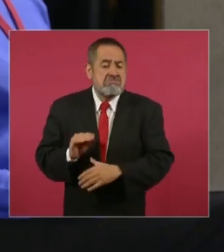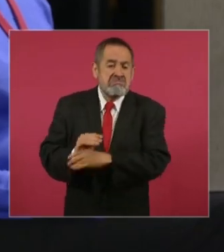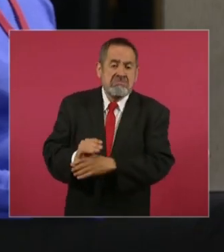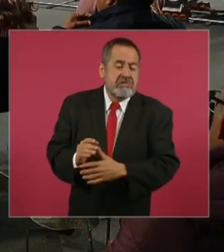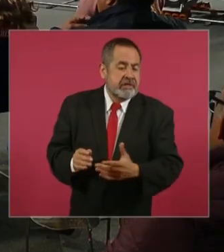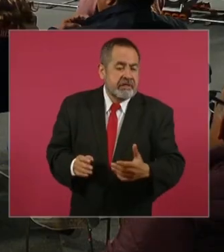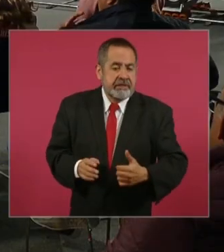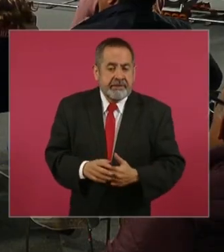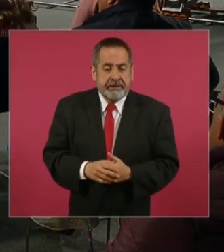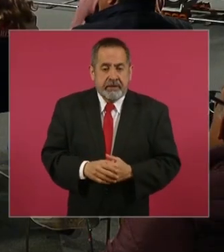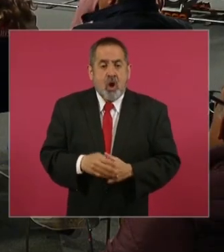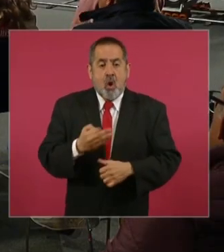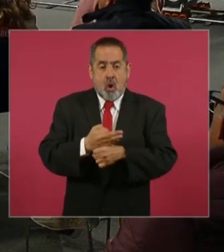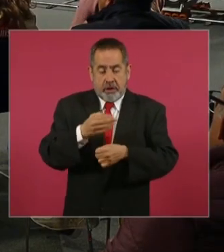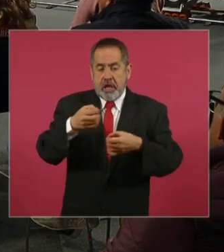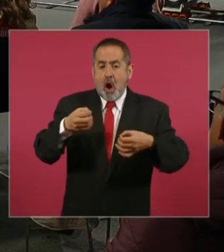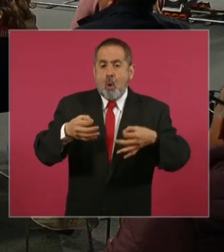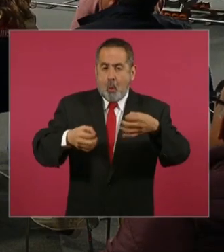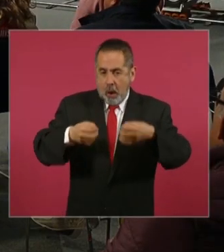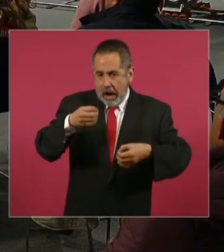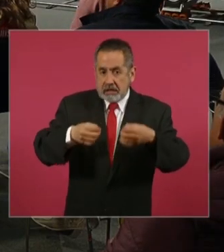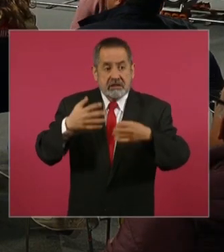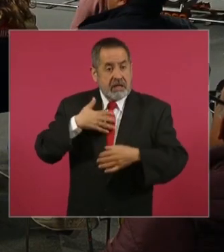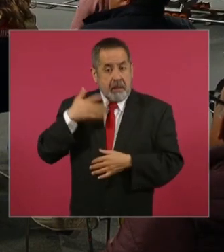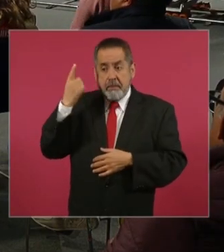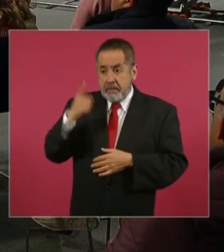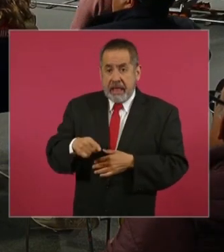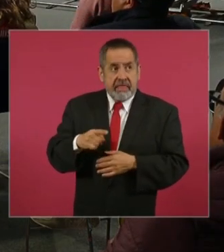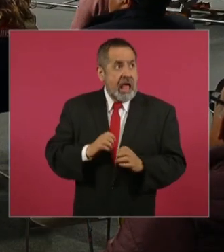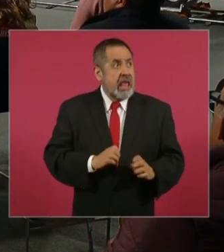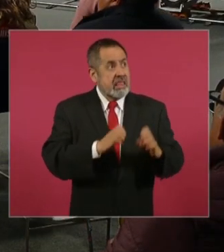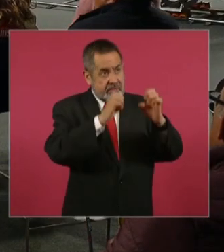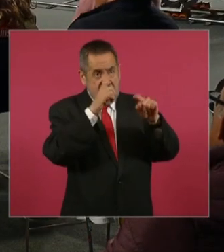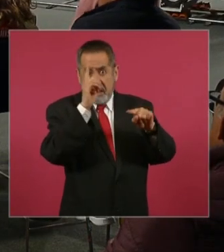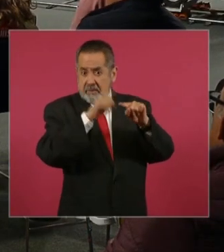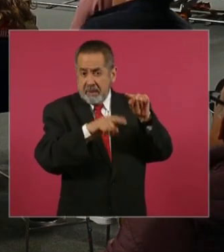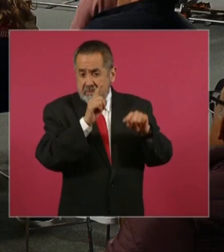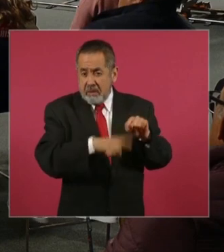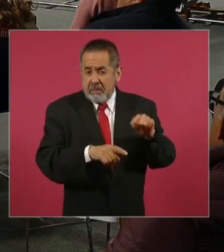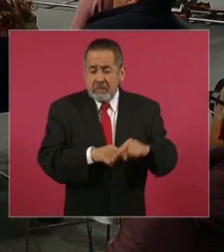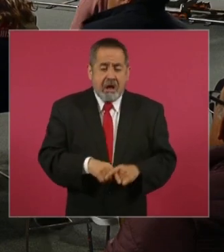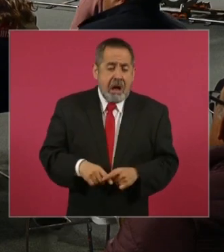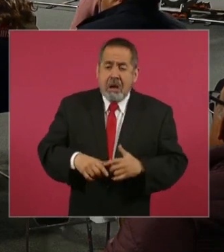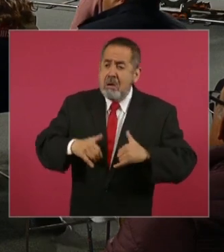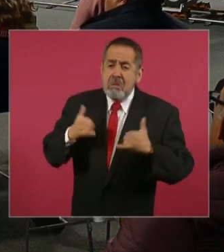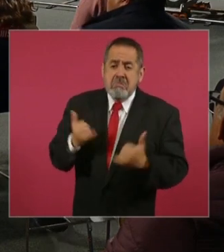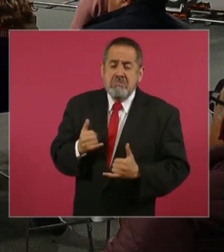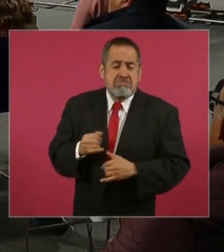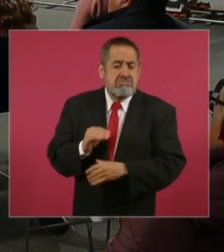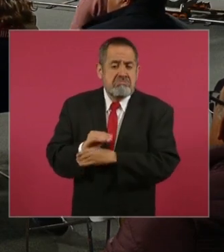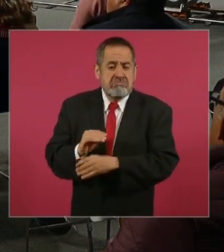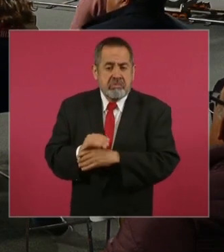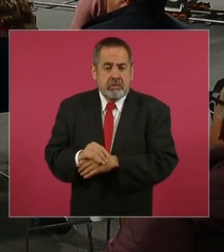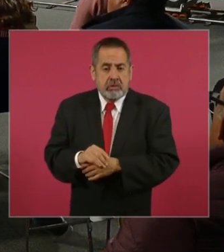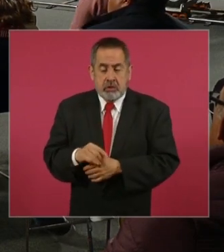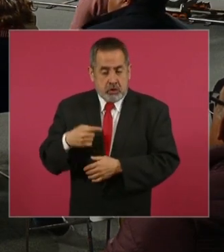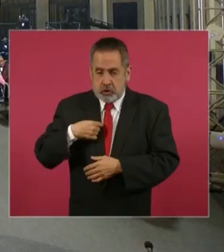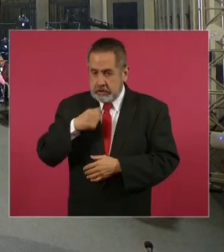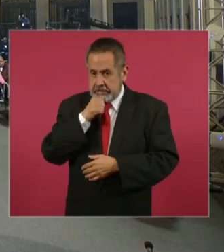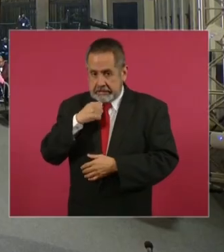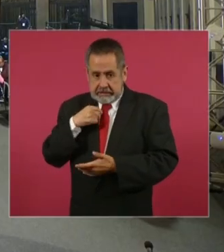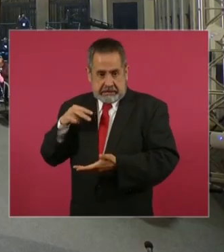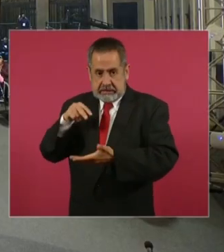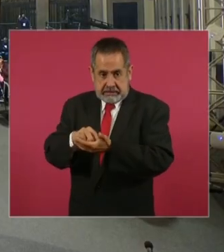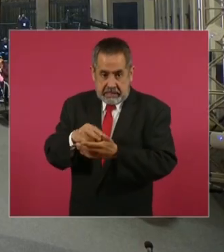están con un juez de distrito, ya ordenó la orden de demolición. Esto pasó mucho antes de que yo viniera de